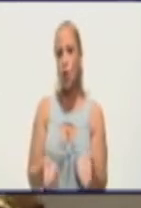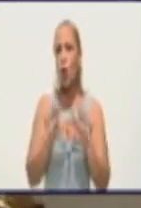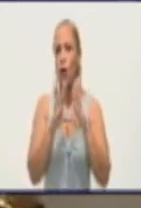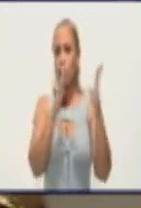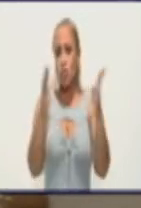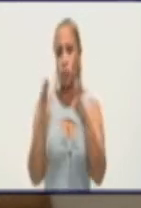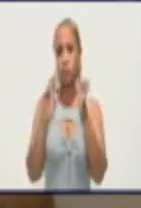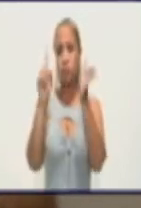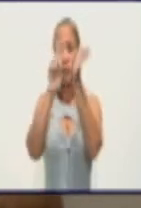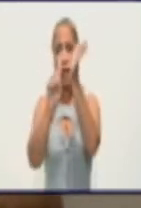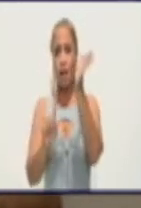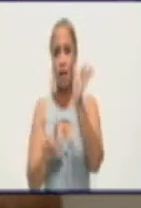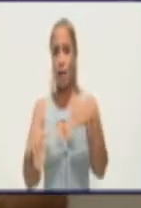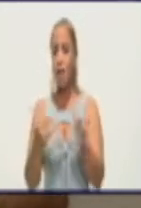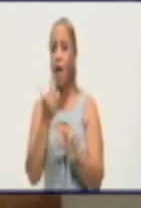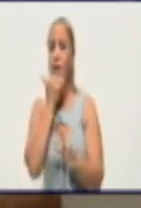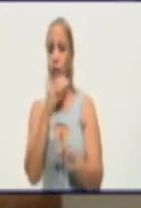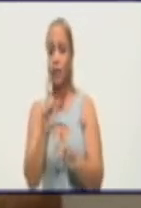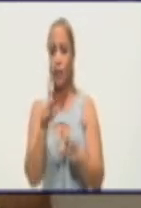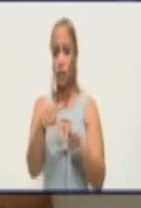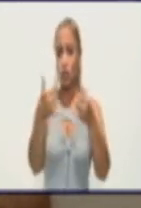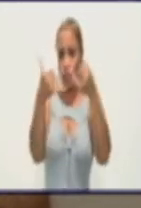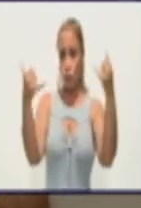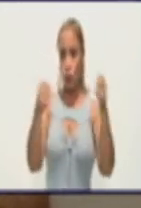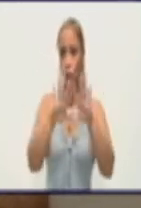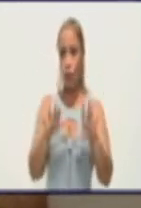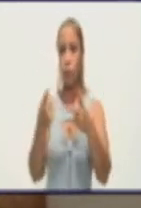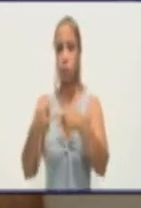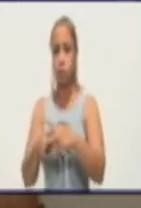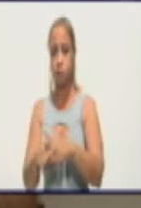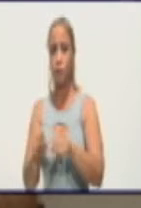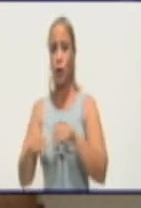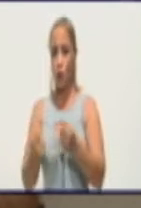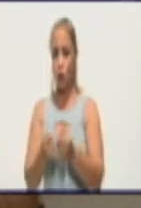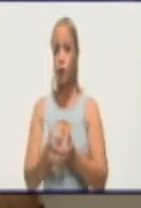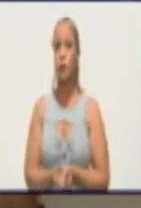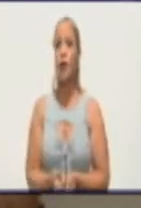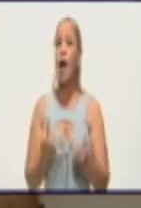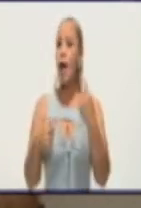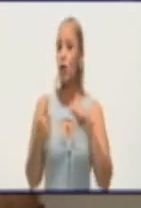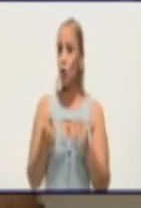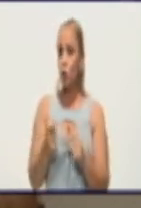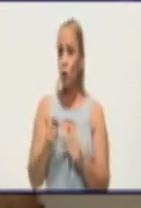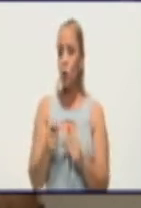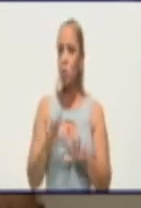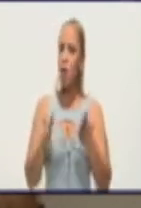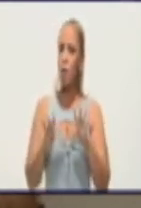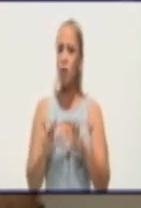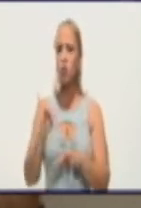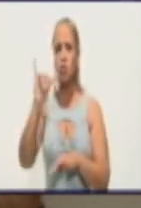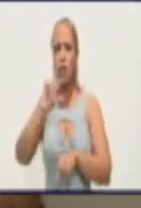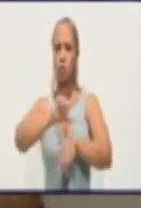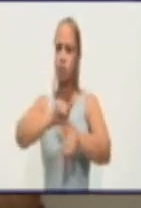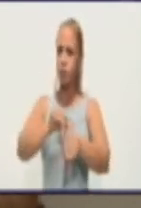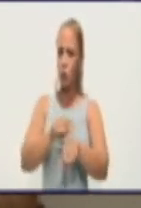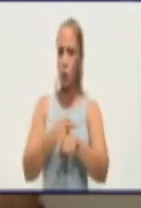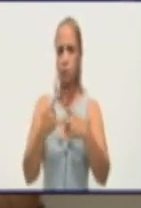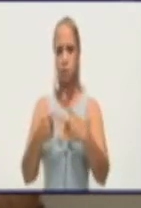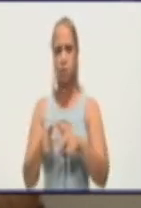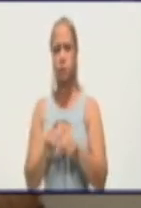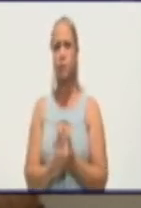en su circuito que ya estaban en avería o sea algunos tomaron más de señora precisamente por la envergadura